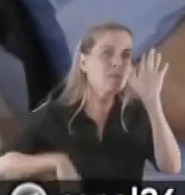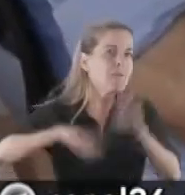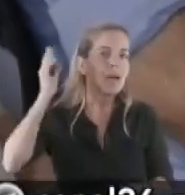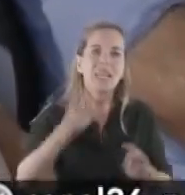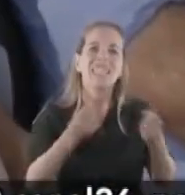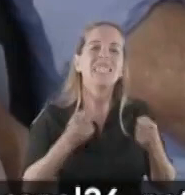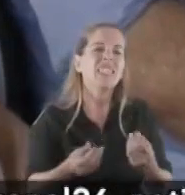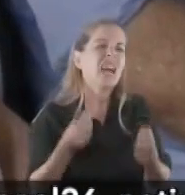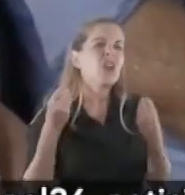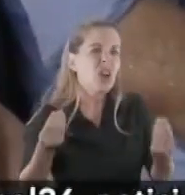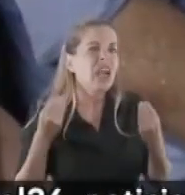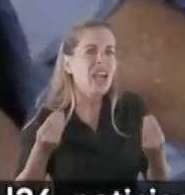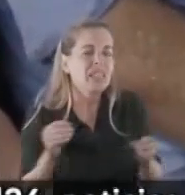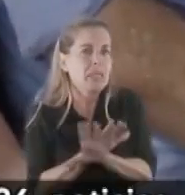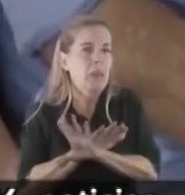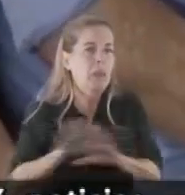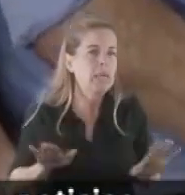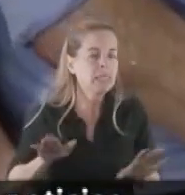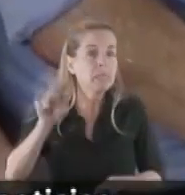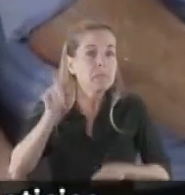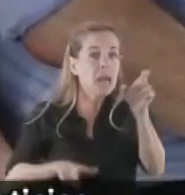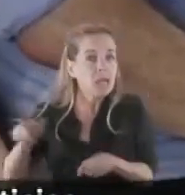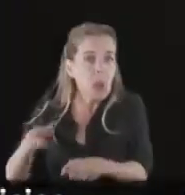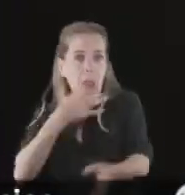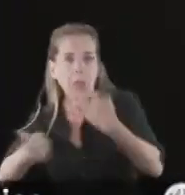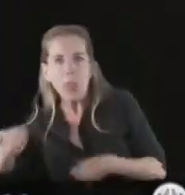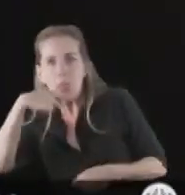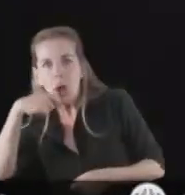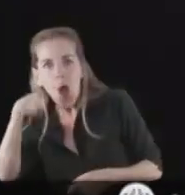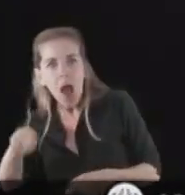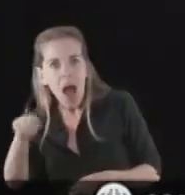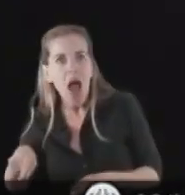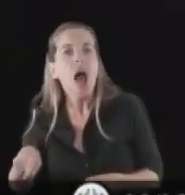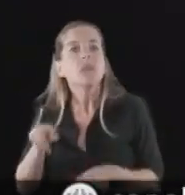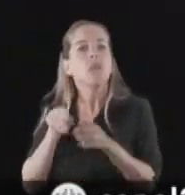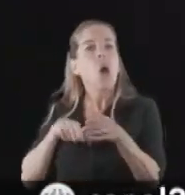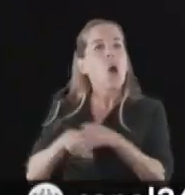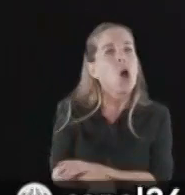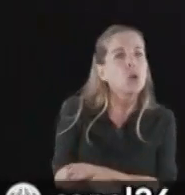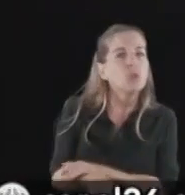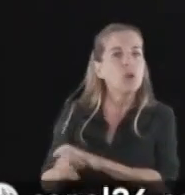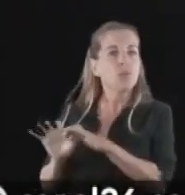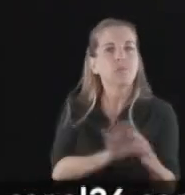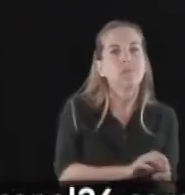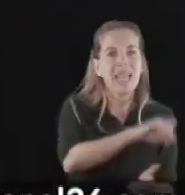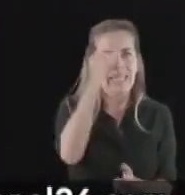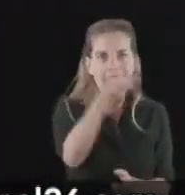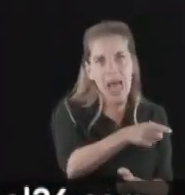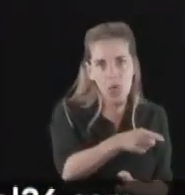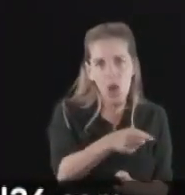que desaparezcan esos corruptos que se han enquistado en el Estado y que los protegen y los